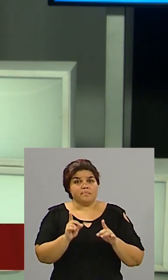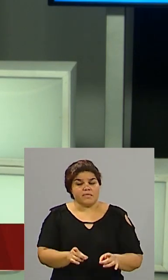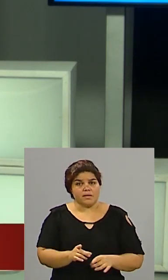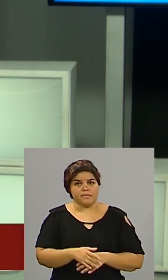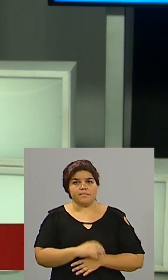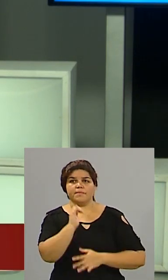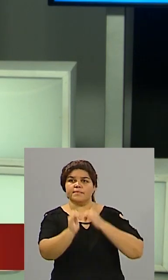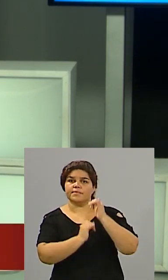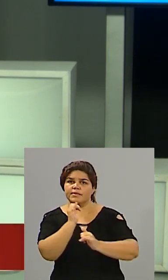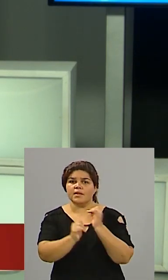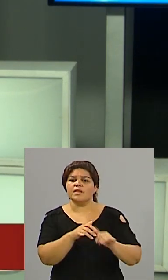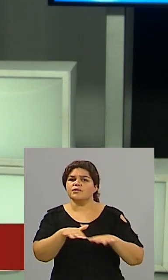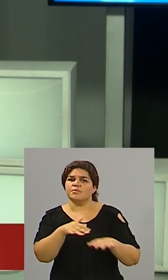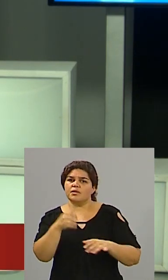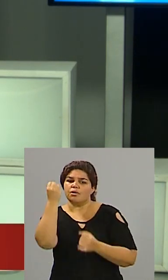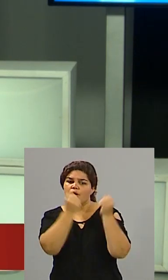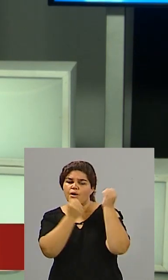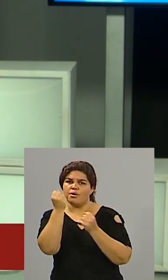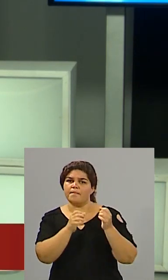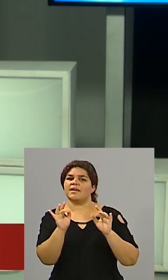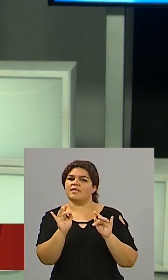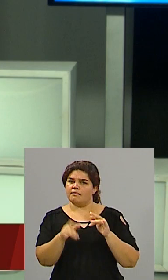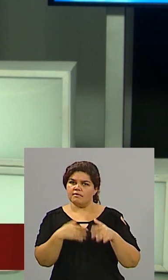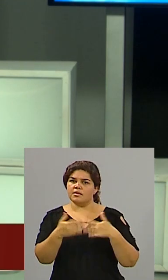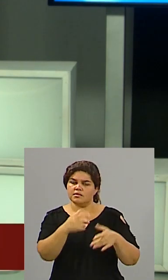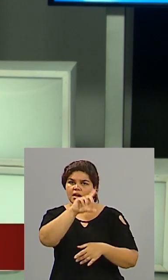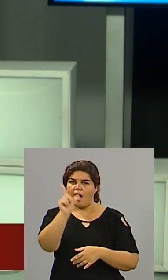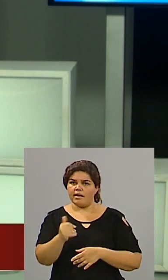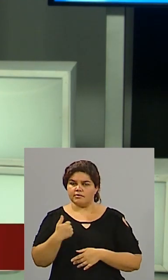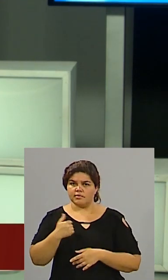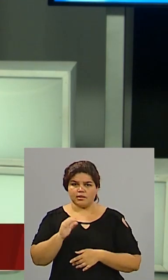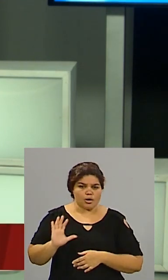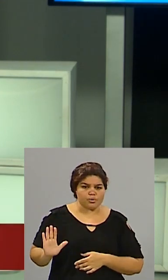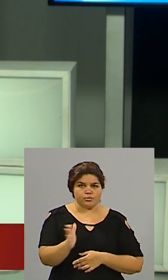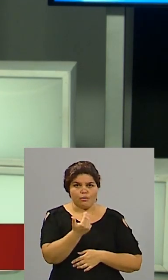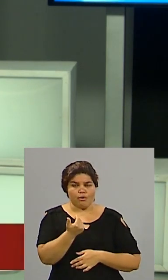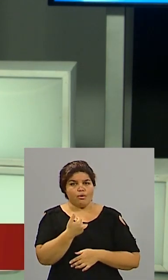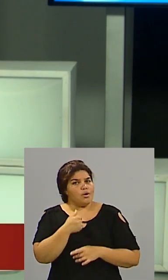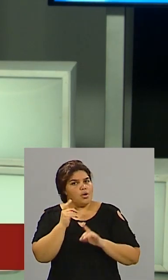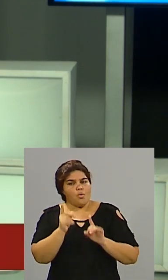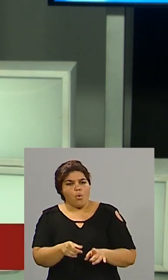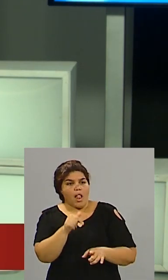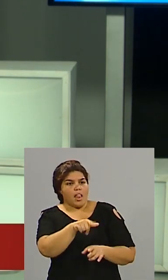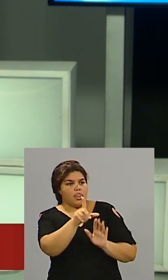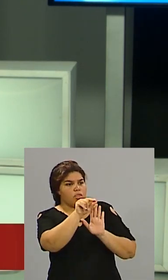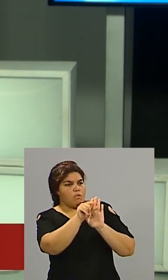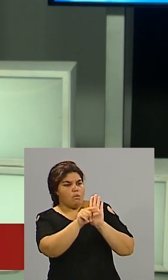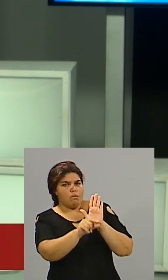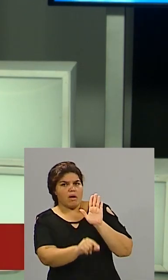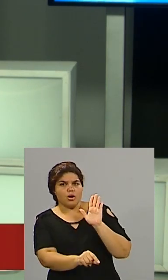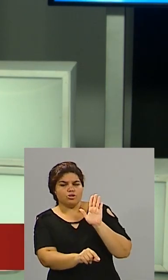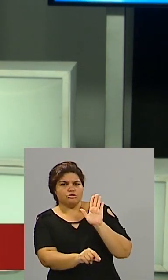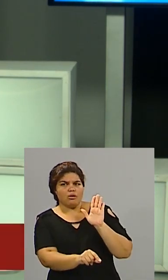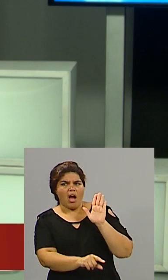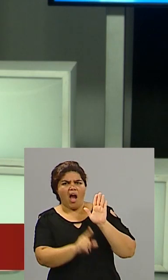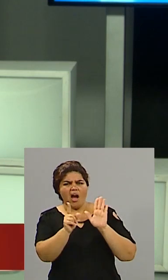muy difícil la situación económica que estamos atravesando los argentinos y las argentinas, pero bueno, dio números que en algunos